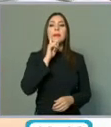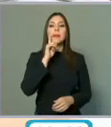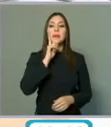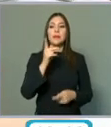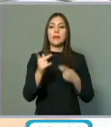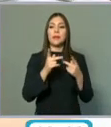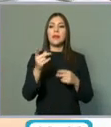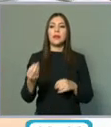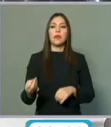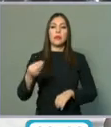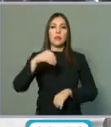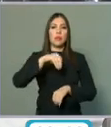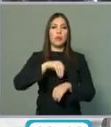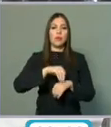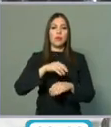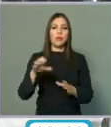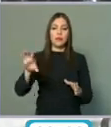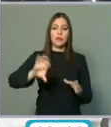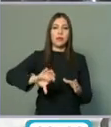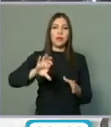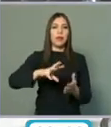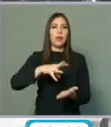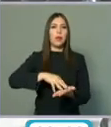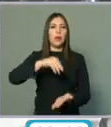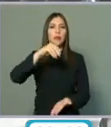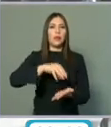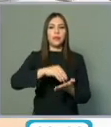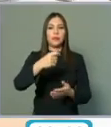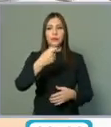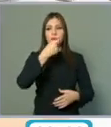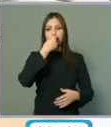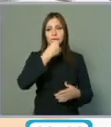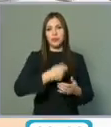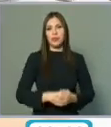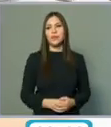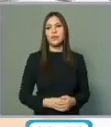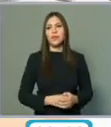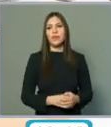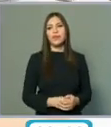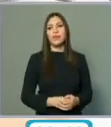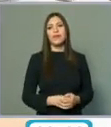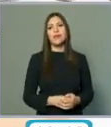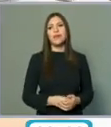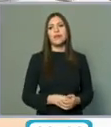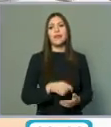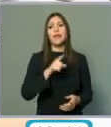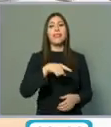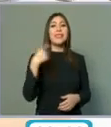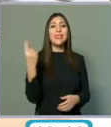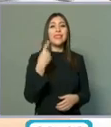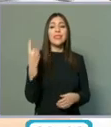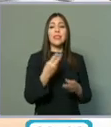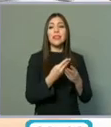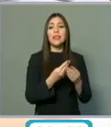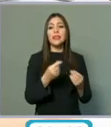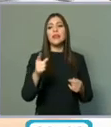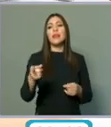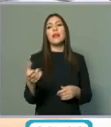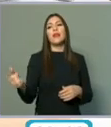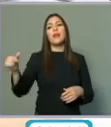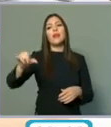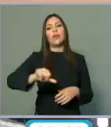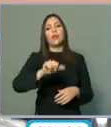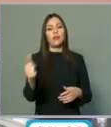aquel lado, voy a agregar, yo aquí tengo una y tú viértala, porque ya sé que dices, dándole, aquí dándole. echándole todas las ganas, apretando el botón con